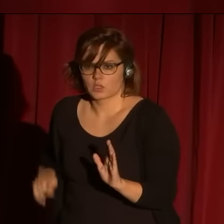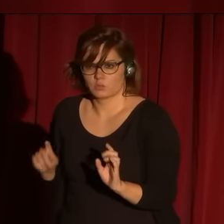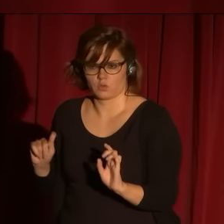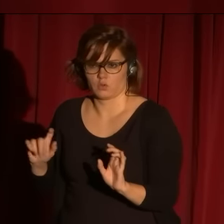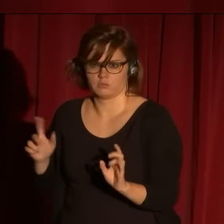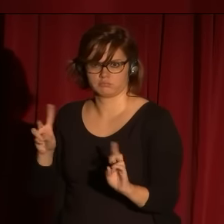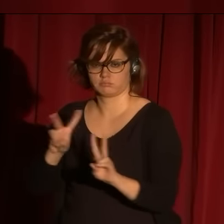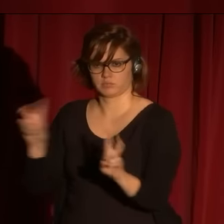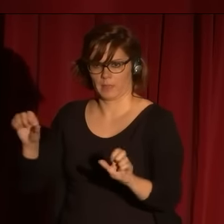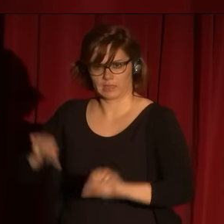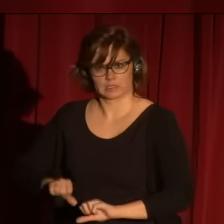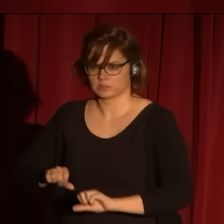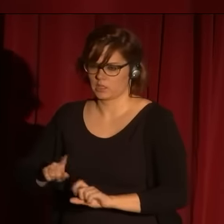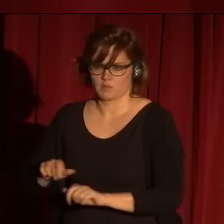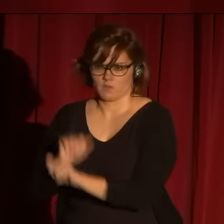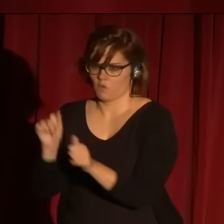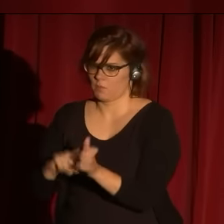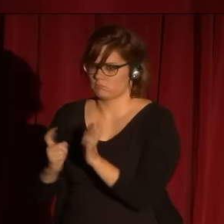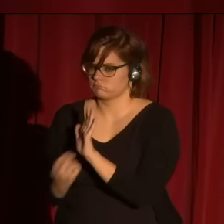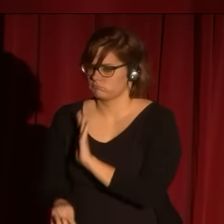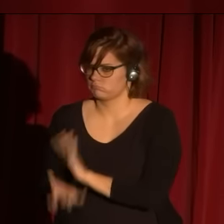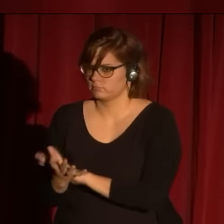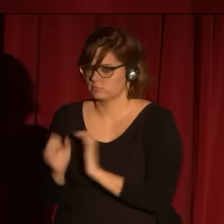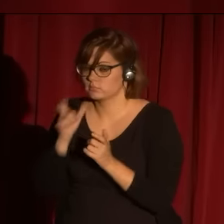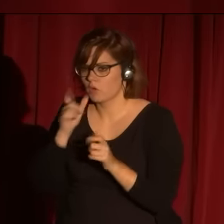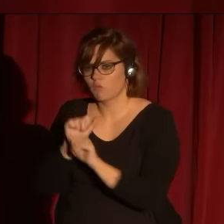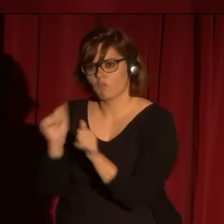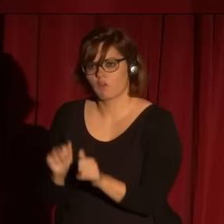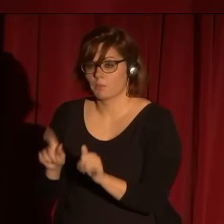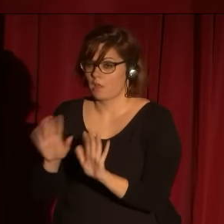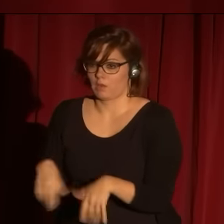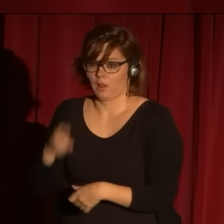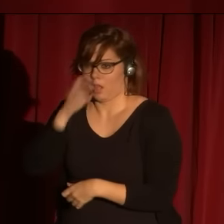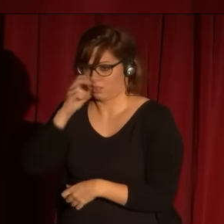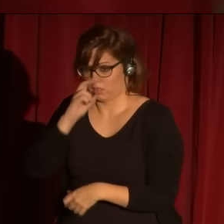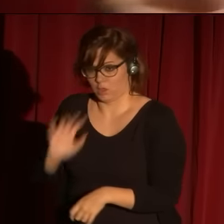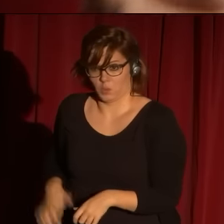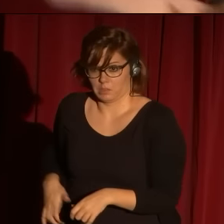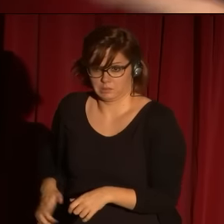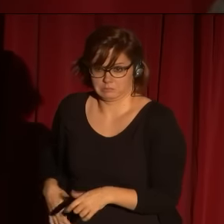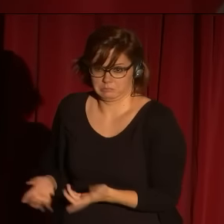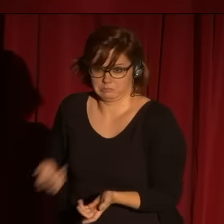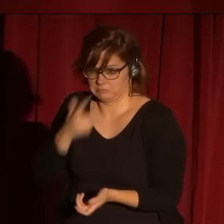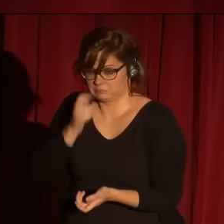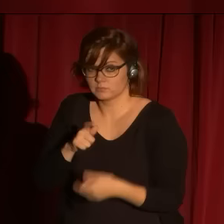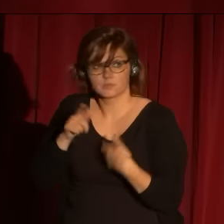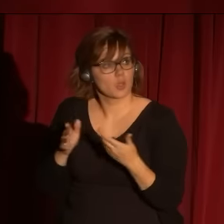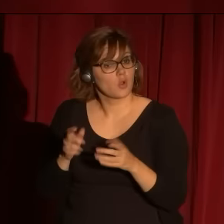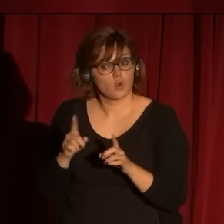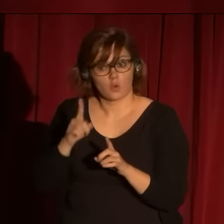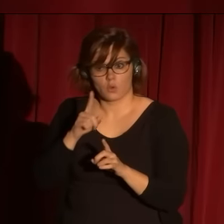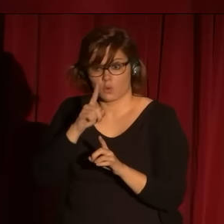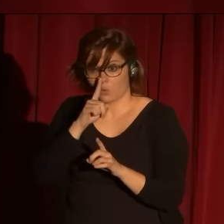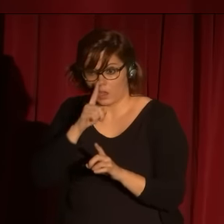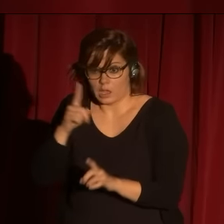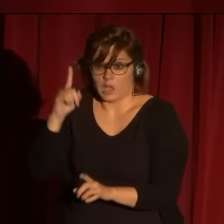ante esta crisis están intentando agarrarse fuerza una manera de ser que pronto va a ser antigua pero un año después de este cuadro V